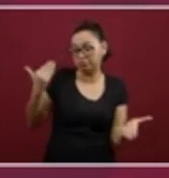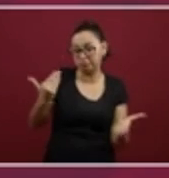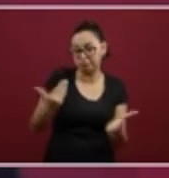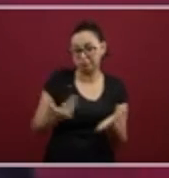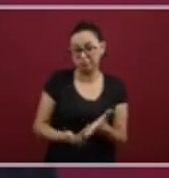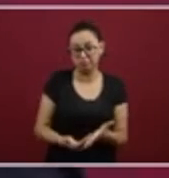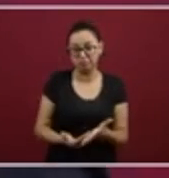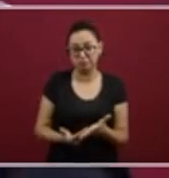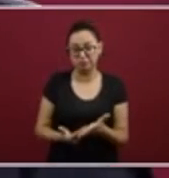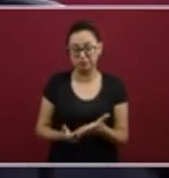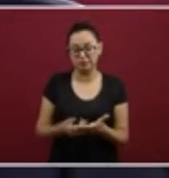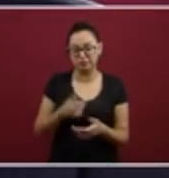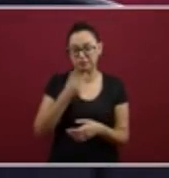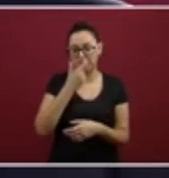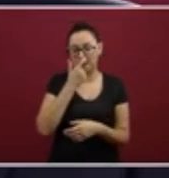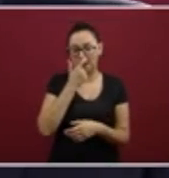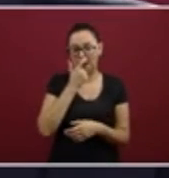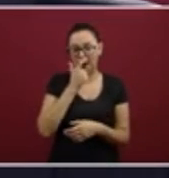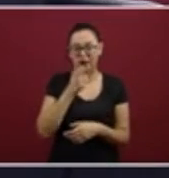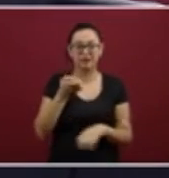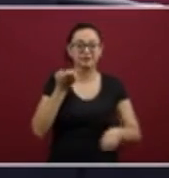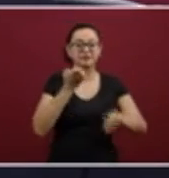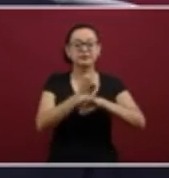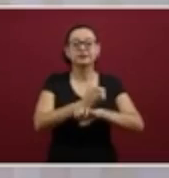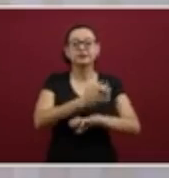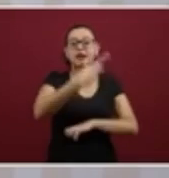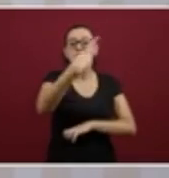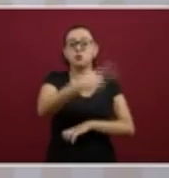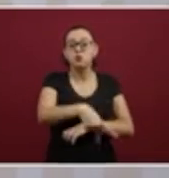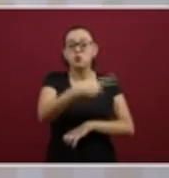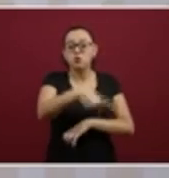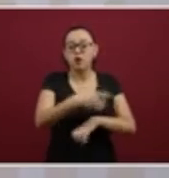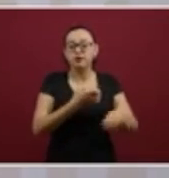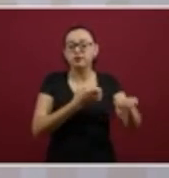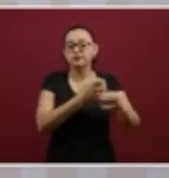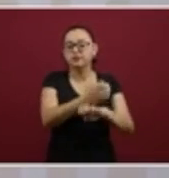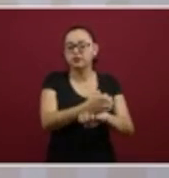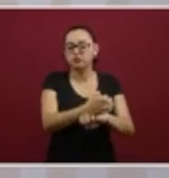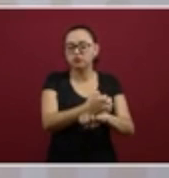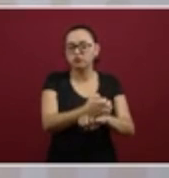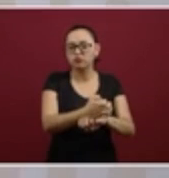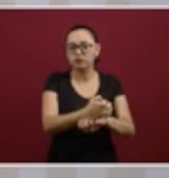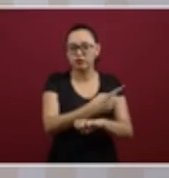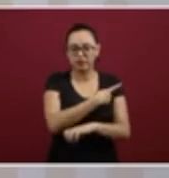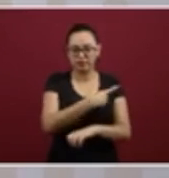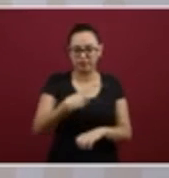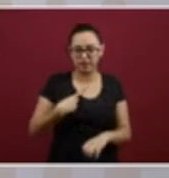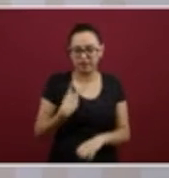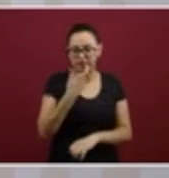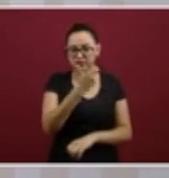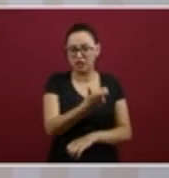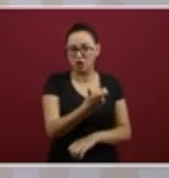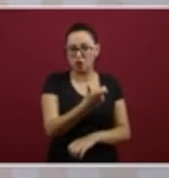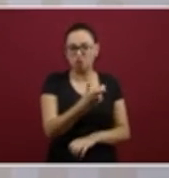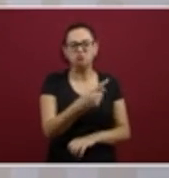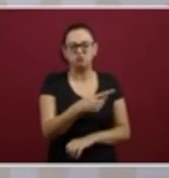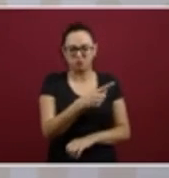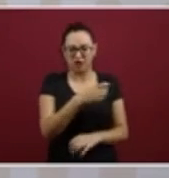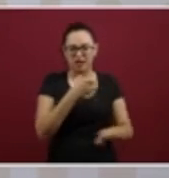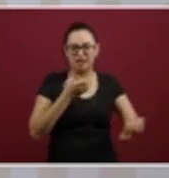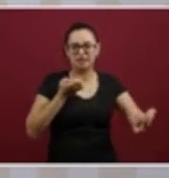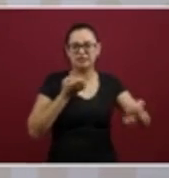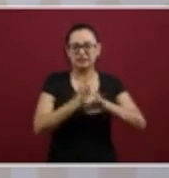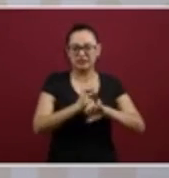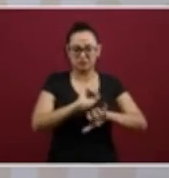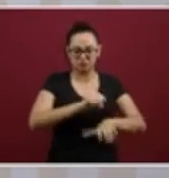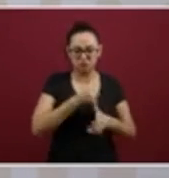el gobierno del estado se hizo cargo de esa deuda, lo podrían